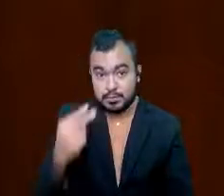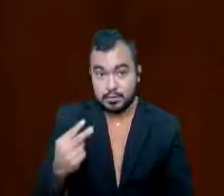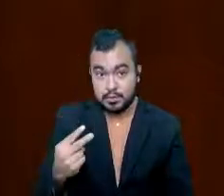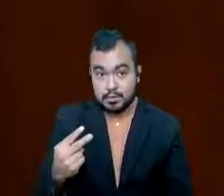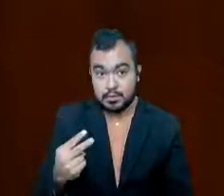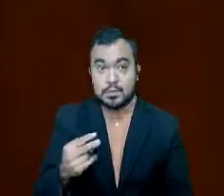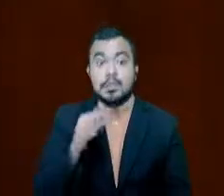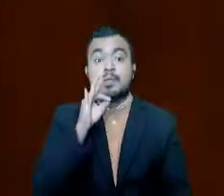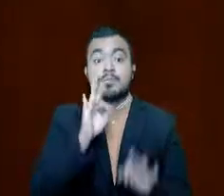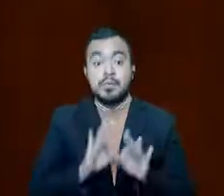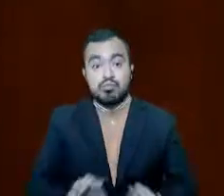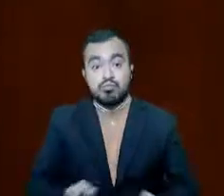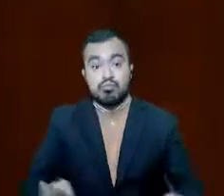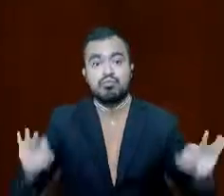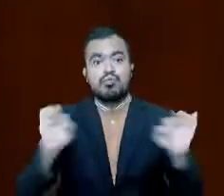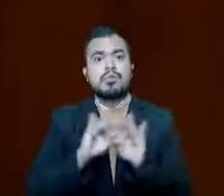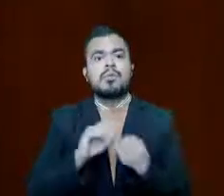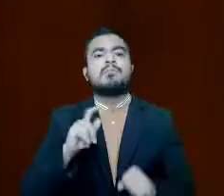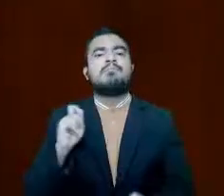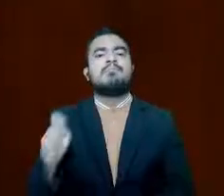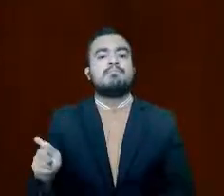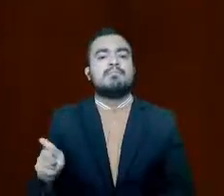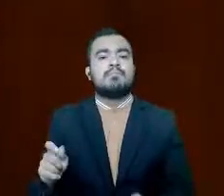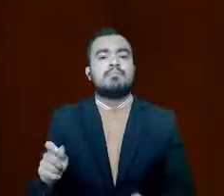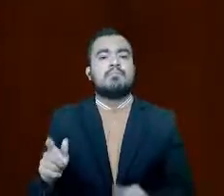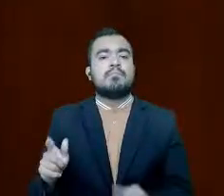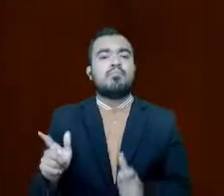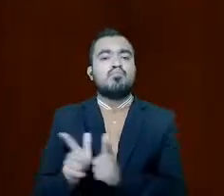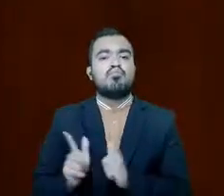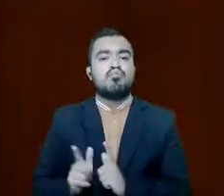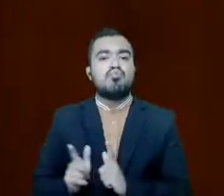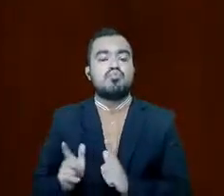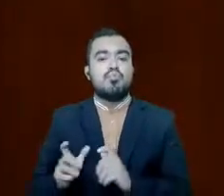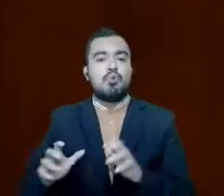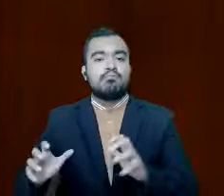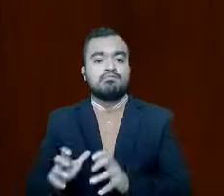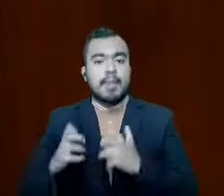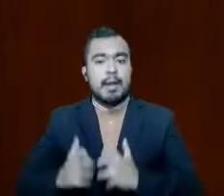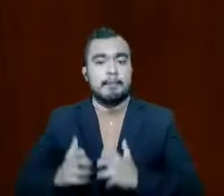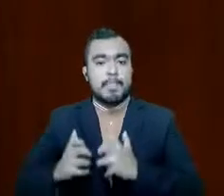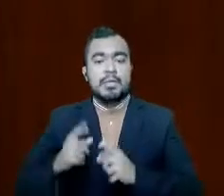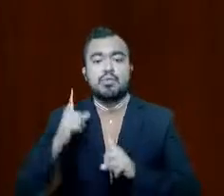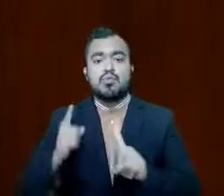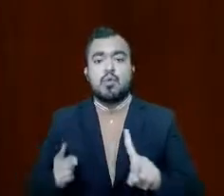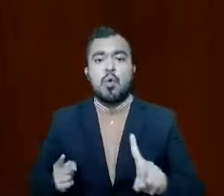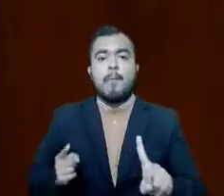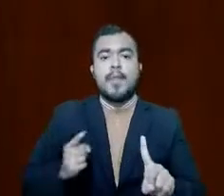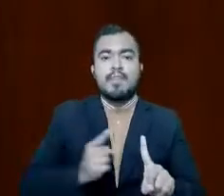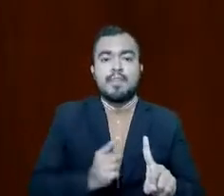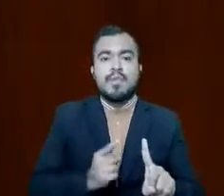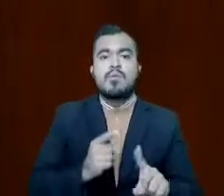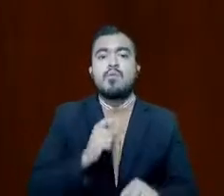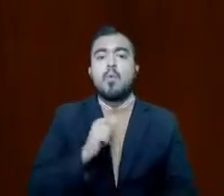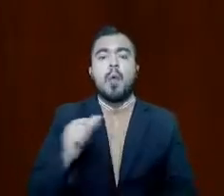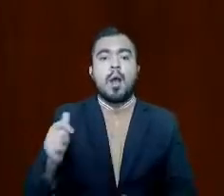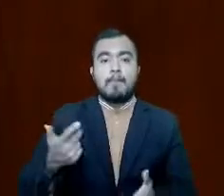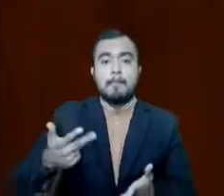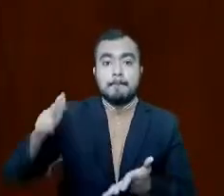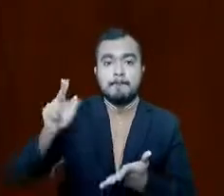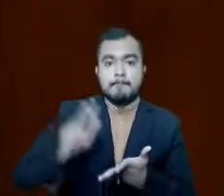las cooperativas, con el objetivo de lograr mejores precios en el valor de la producción